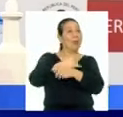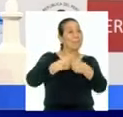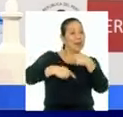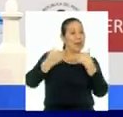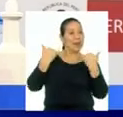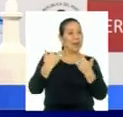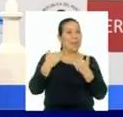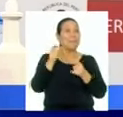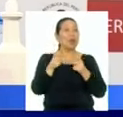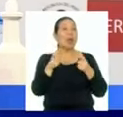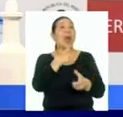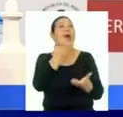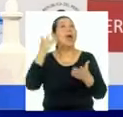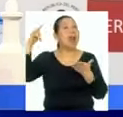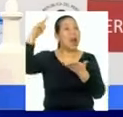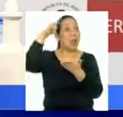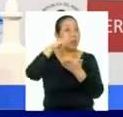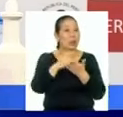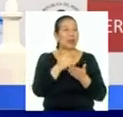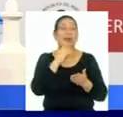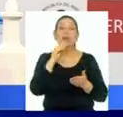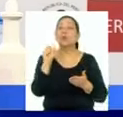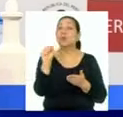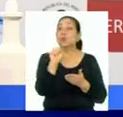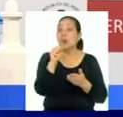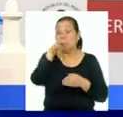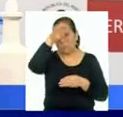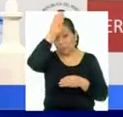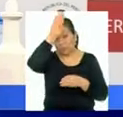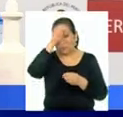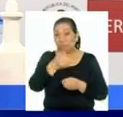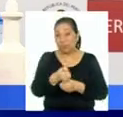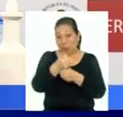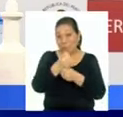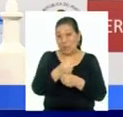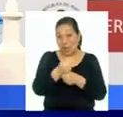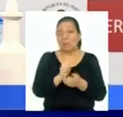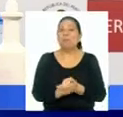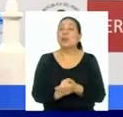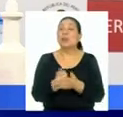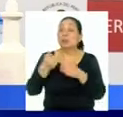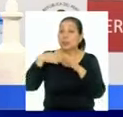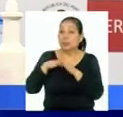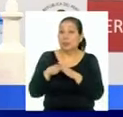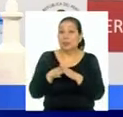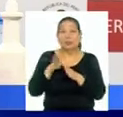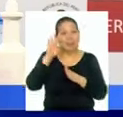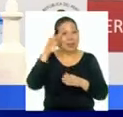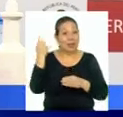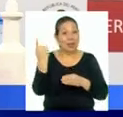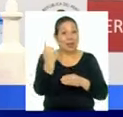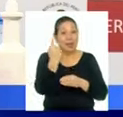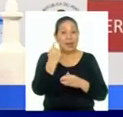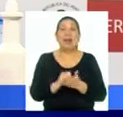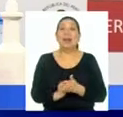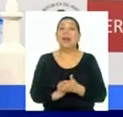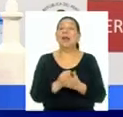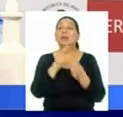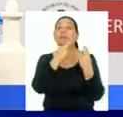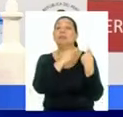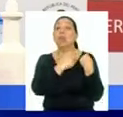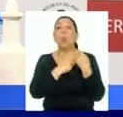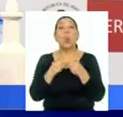extranjeros. Y la Intendencia Nacional de Bomberos del Perú, que incorpora el Cuerpo General de Bomberos del Perú, se encarga